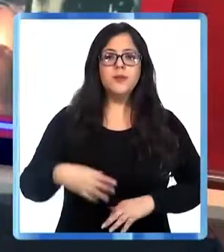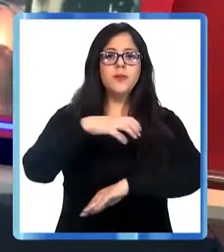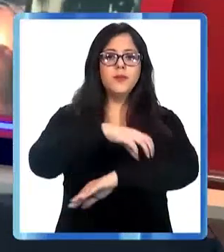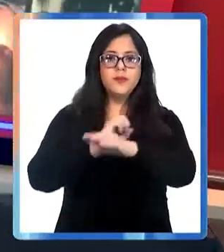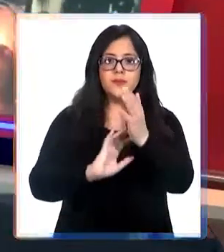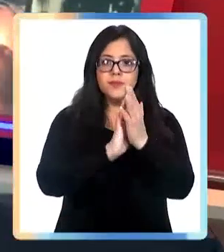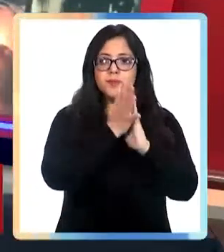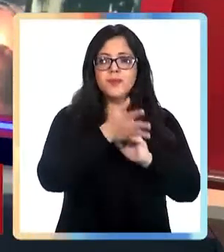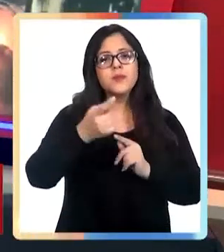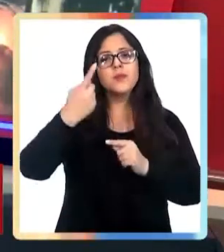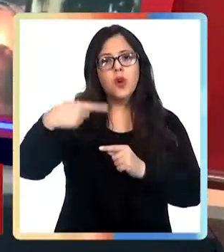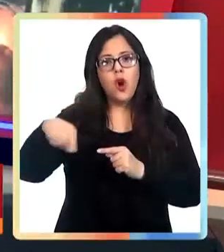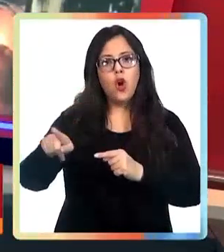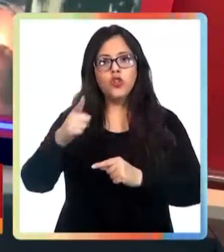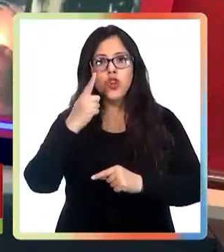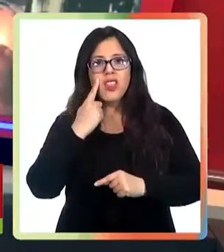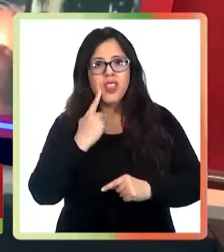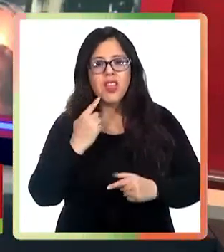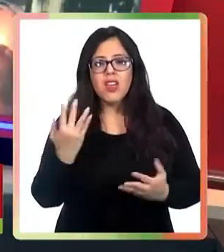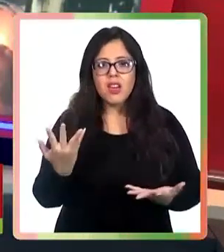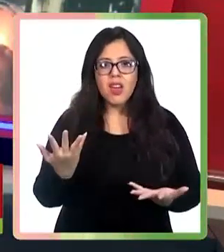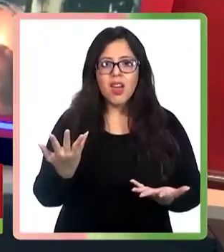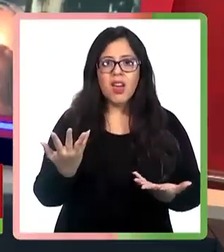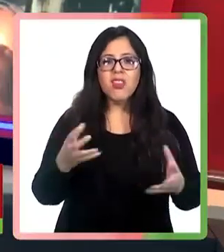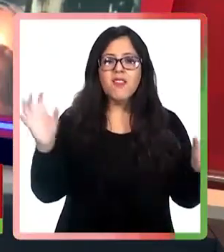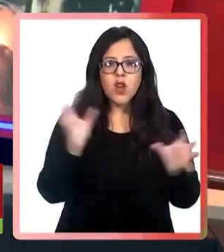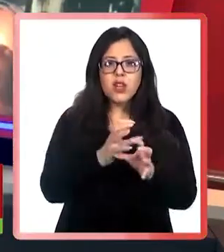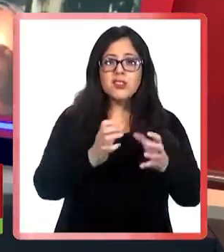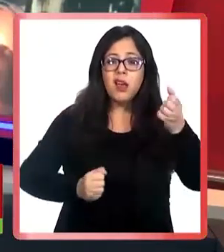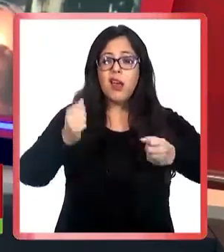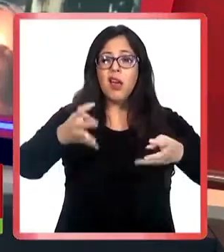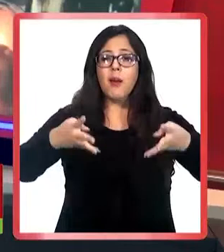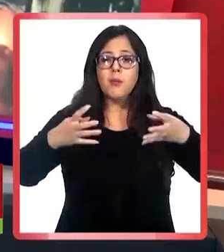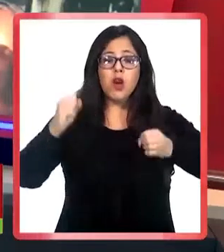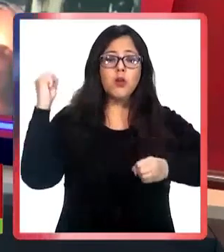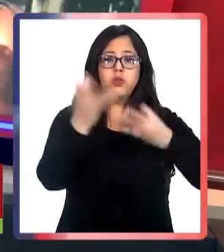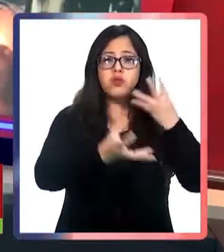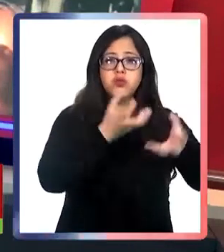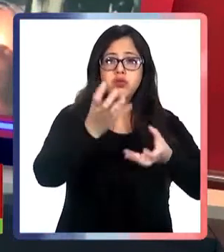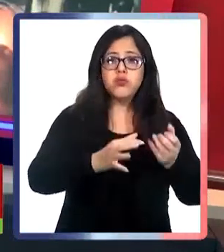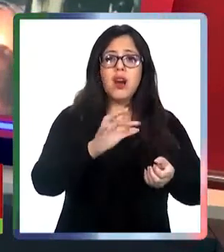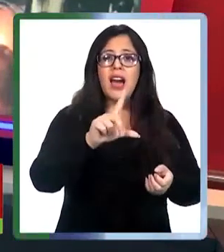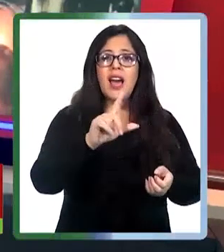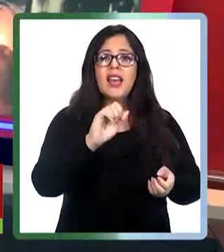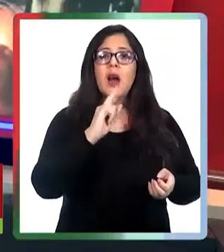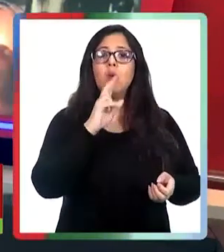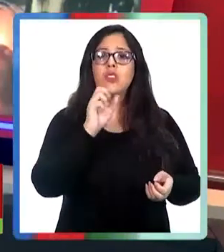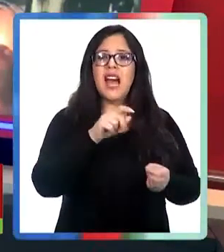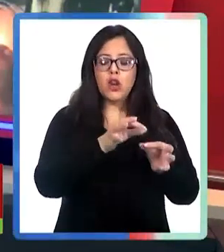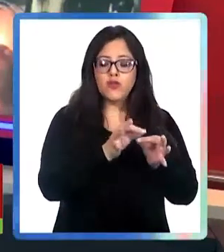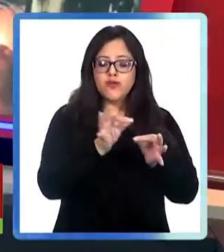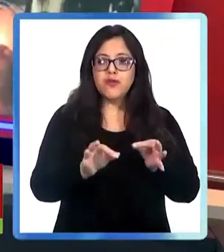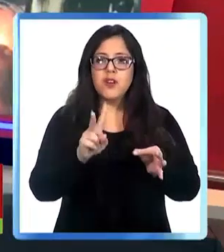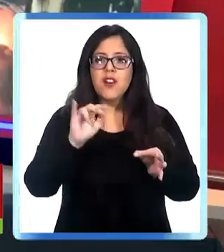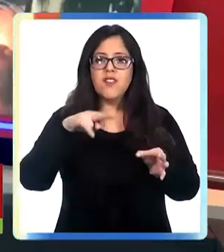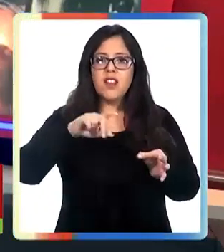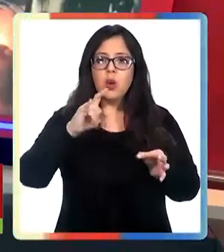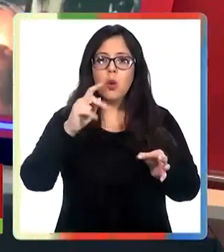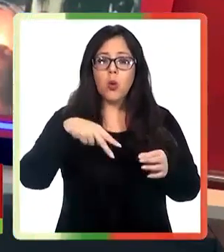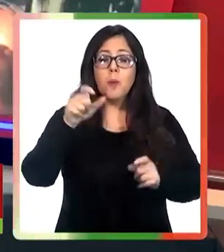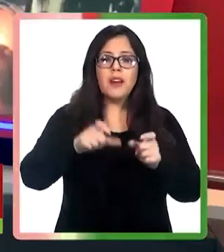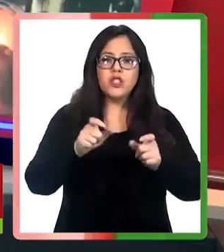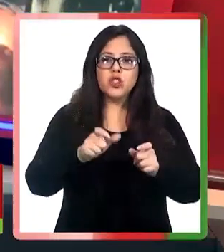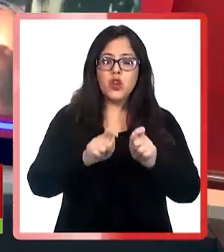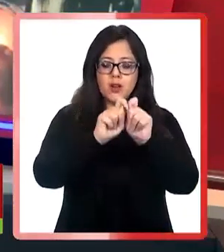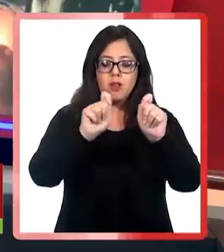Y la Araucanía vivió otra jornada de violencia. Un camión fue incendiado en la ruta que une Lautaro con Vilcún. Los atacantes dejaron un lienzo